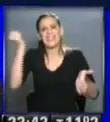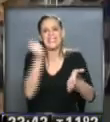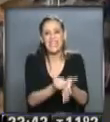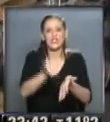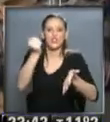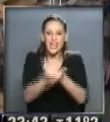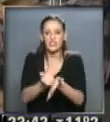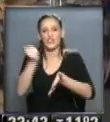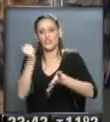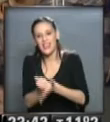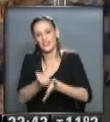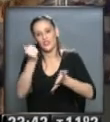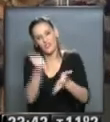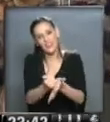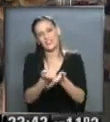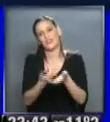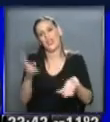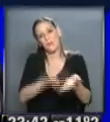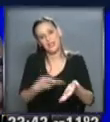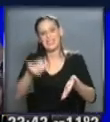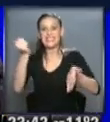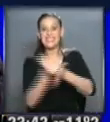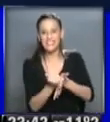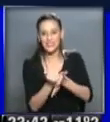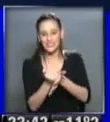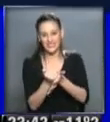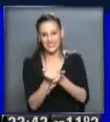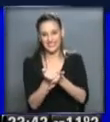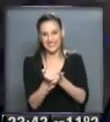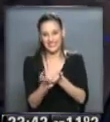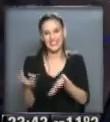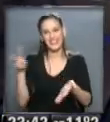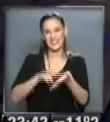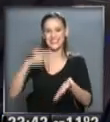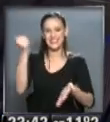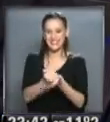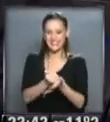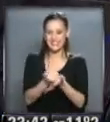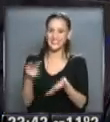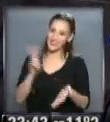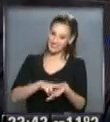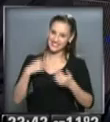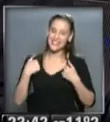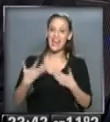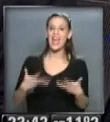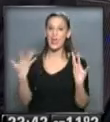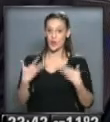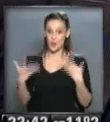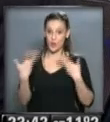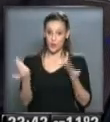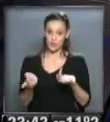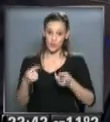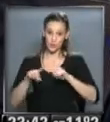es cierto excelente nuevamente que la alegría de volver a compartir